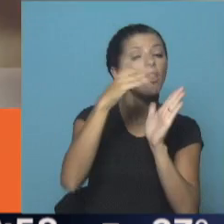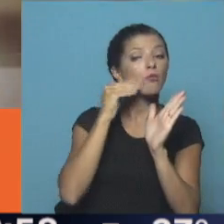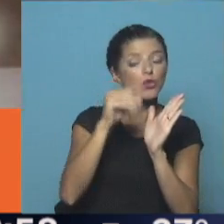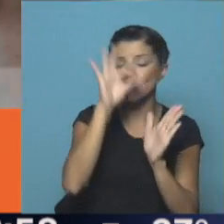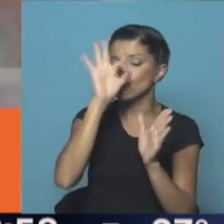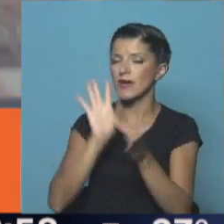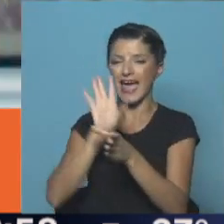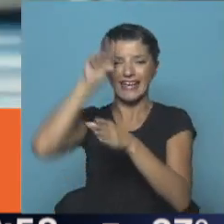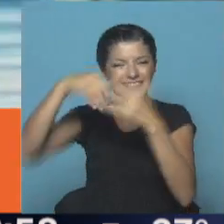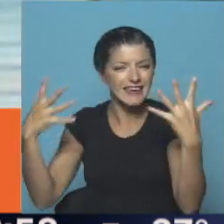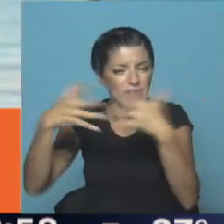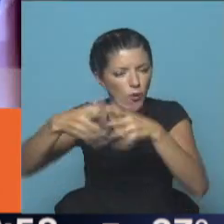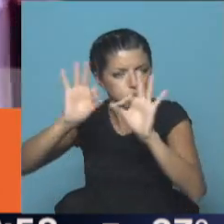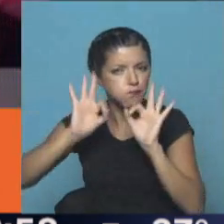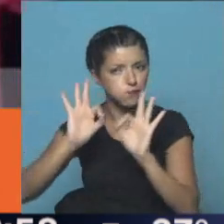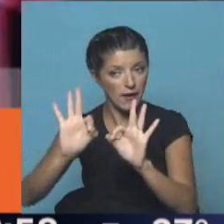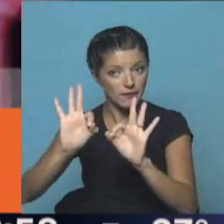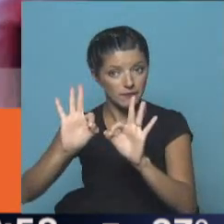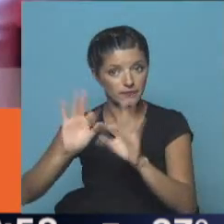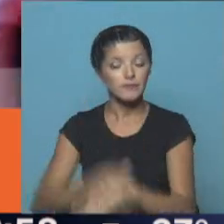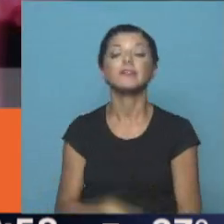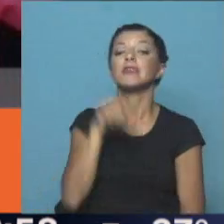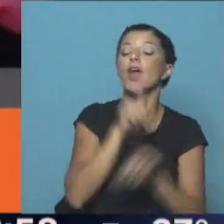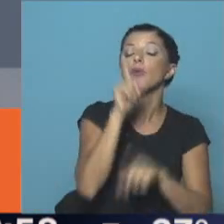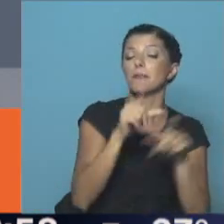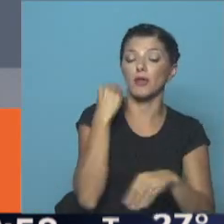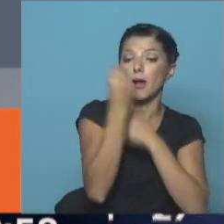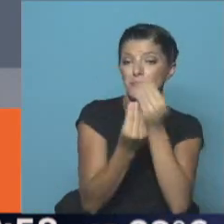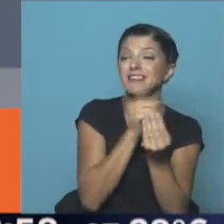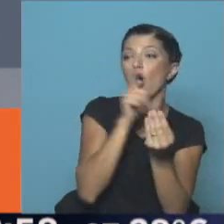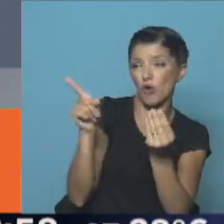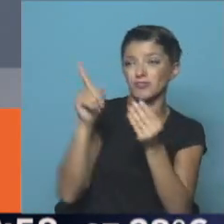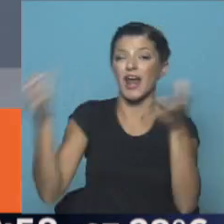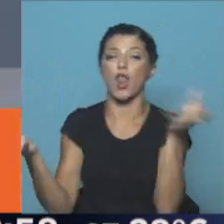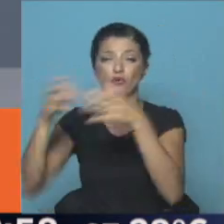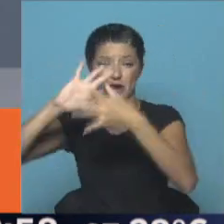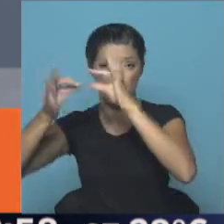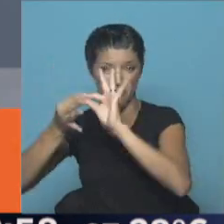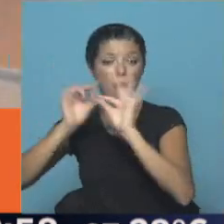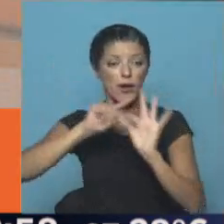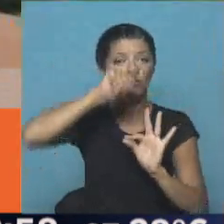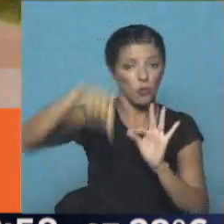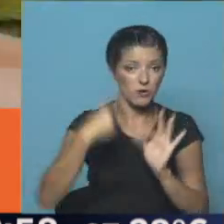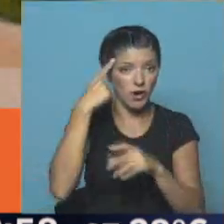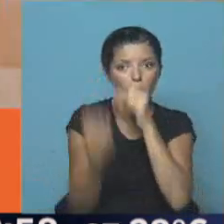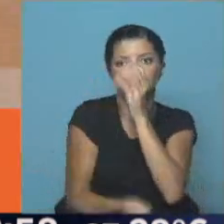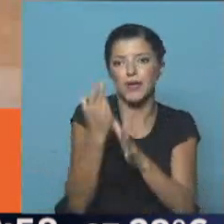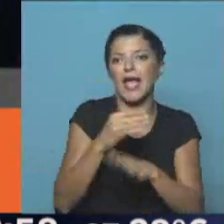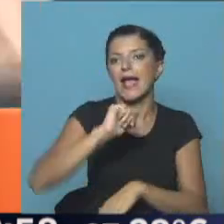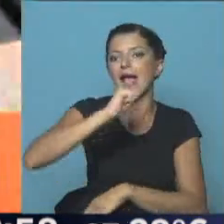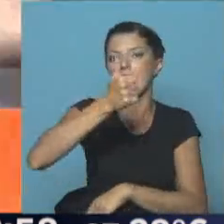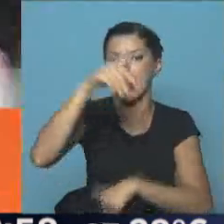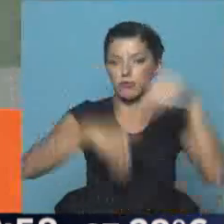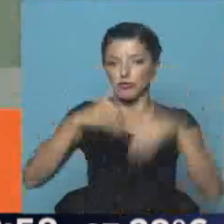integró plenamente y el euroescepticismo de sus ciudadanos se plasmó en el triunfo del Brexit, el plebiscito en el que